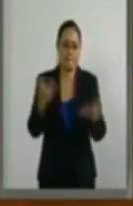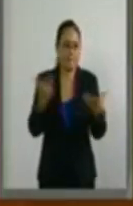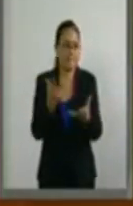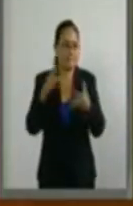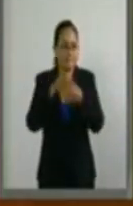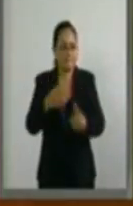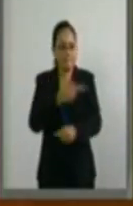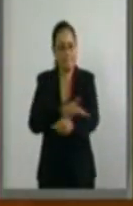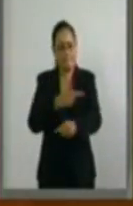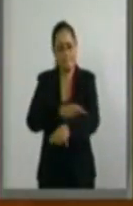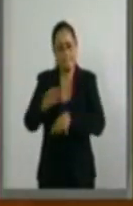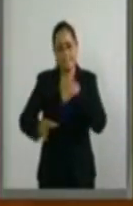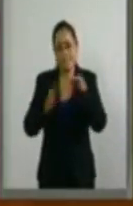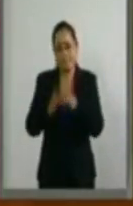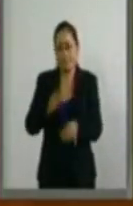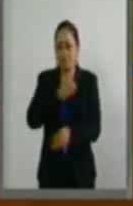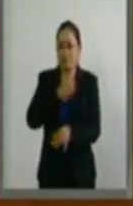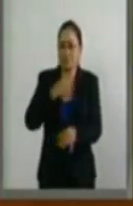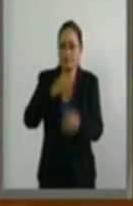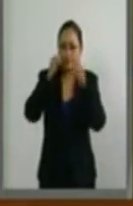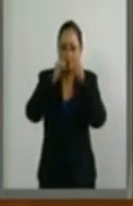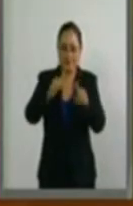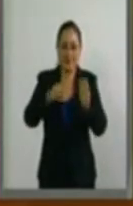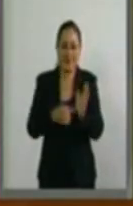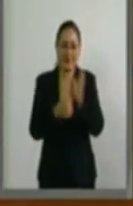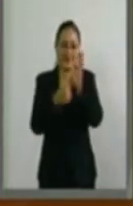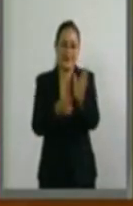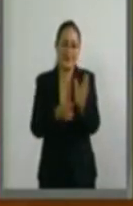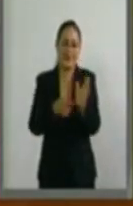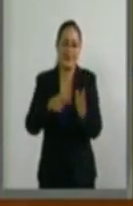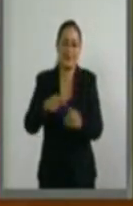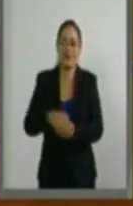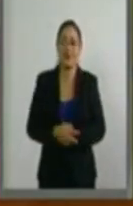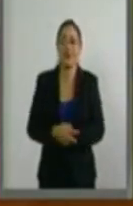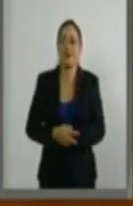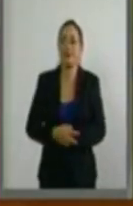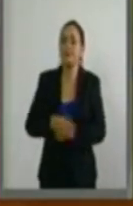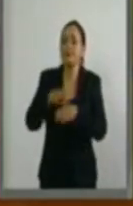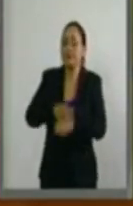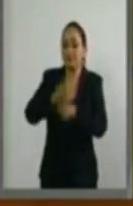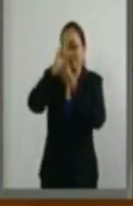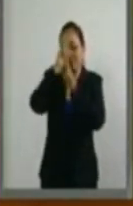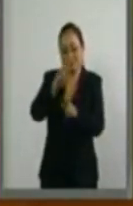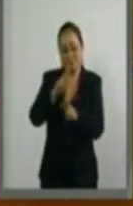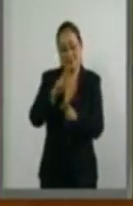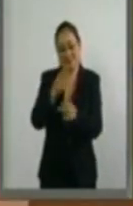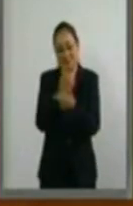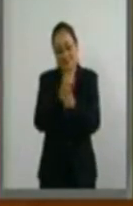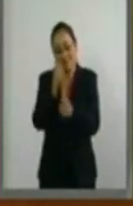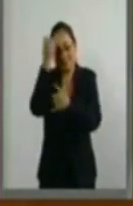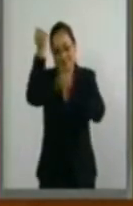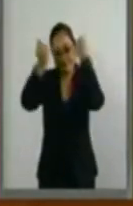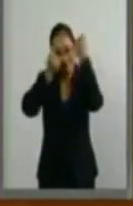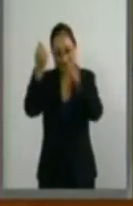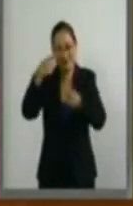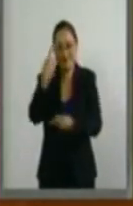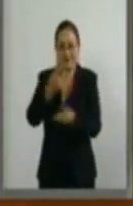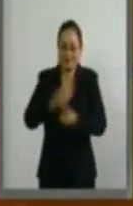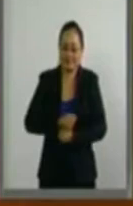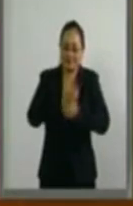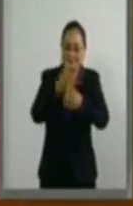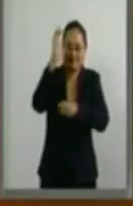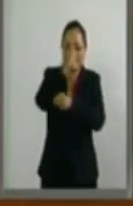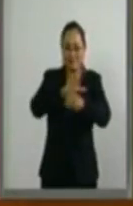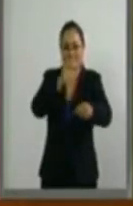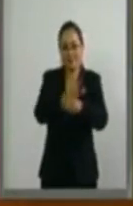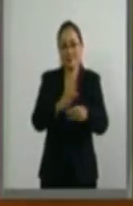cabo atendiendo los principios de respeto a la libertad creativa, a las manifestaciones